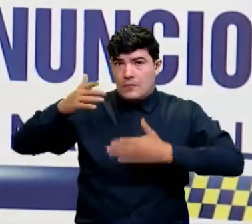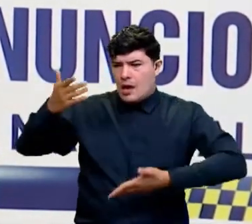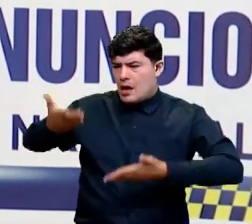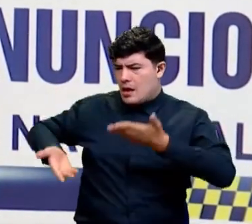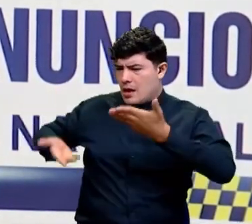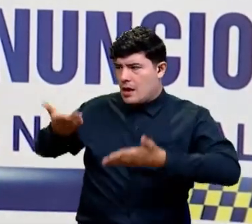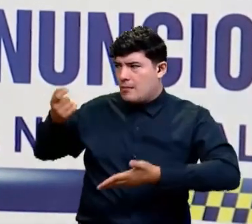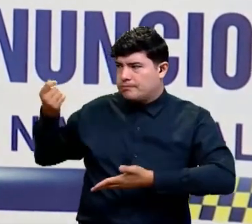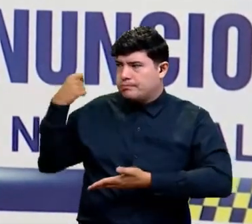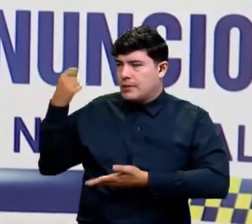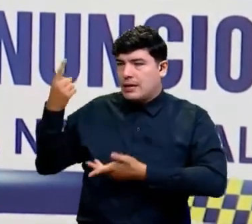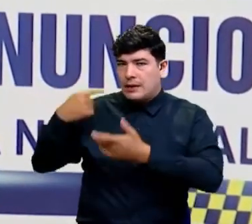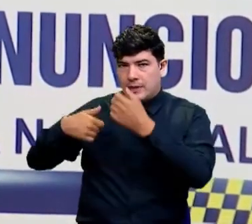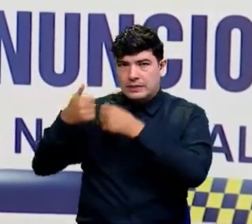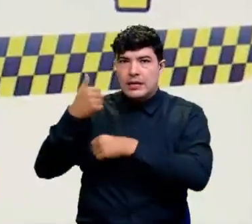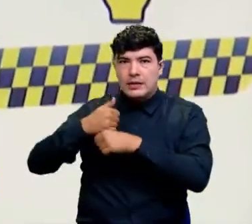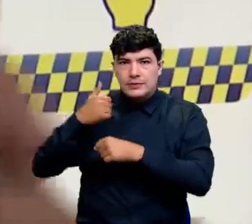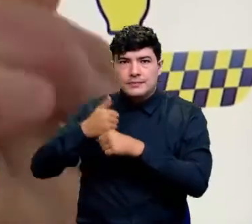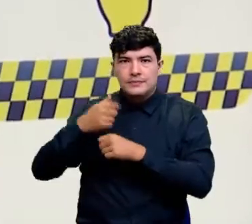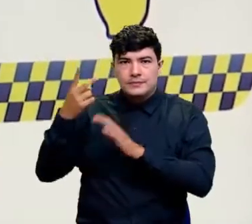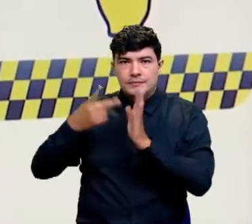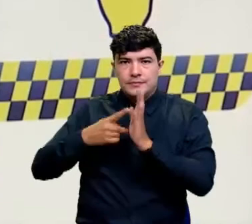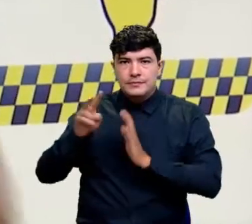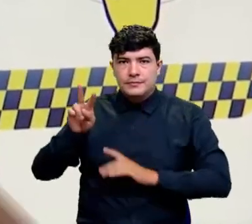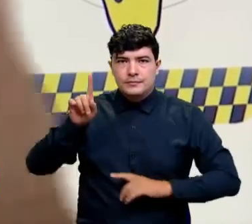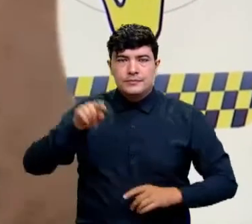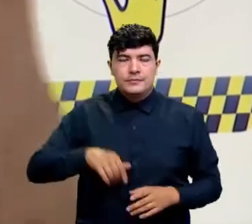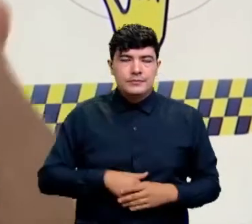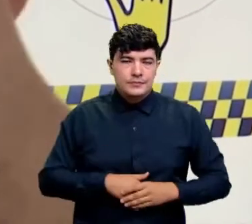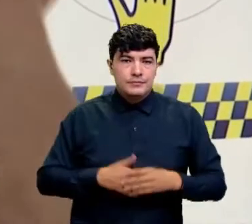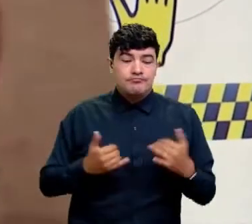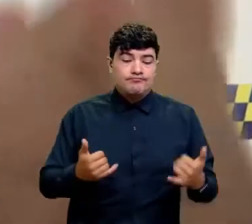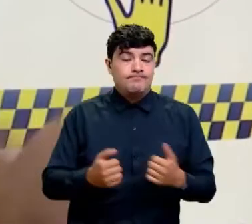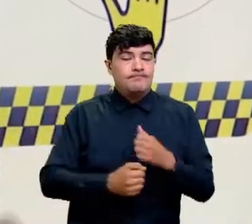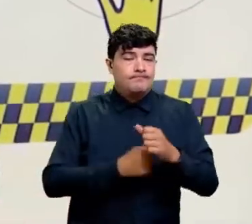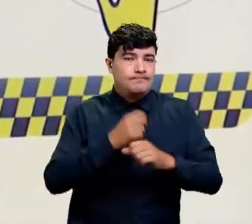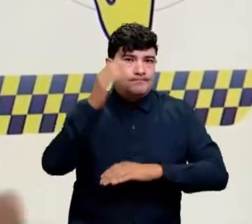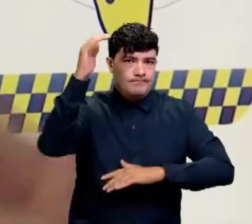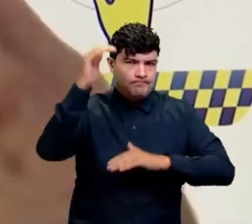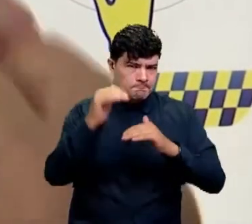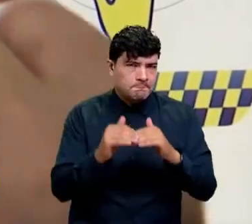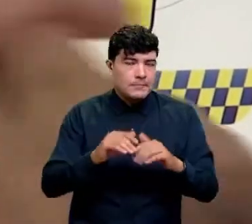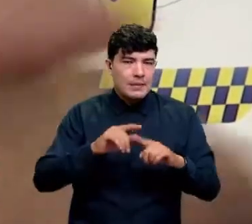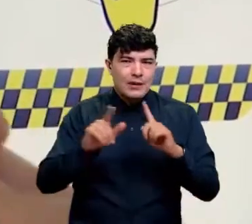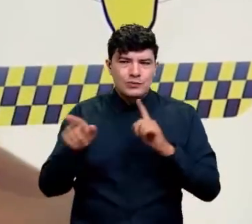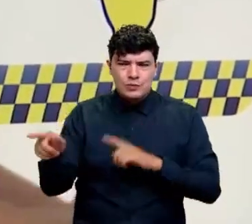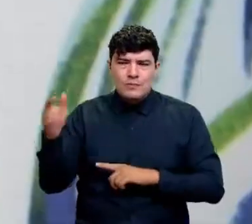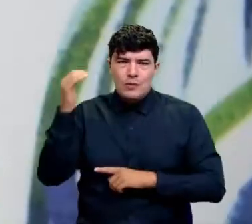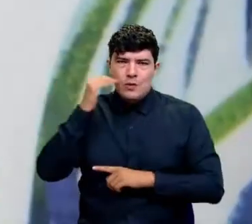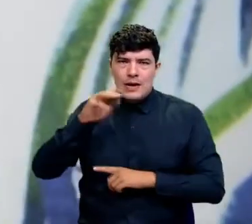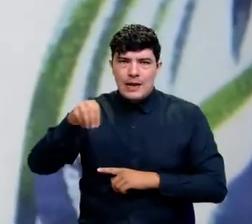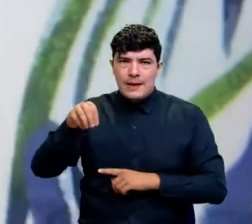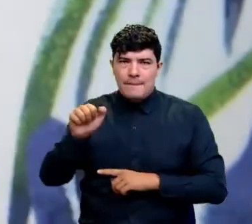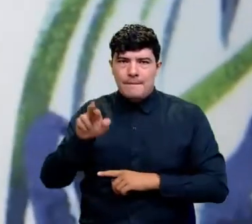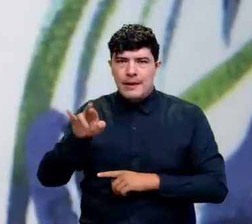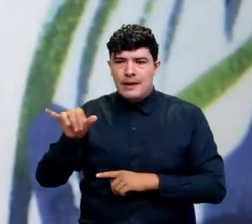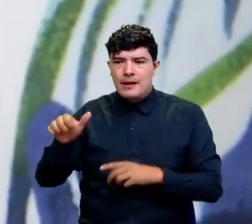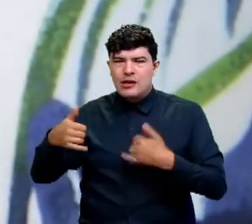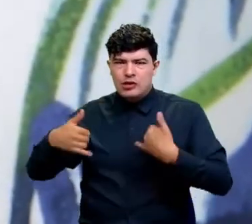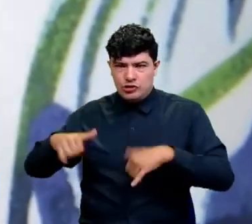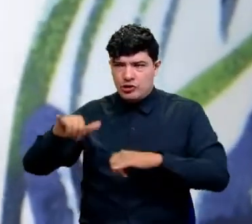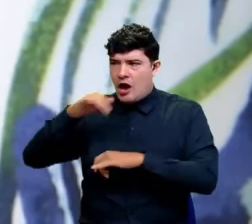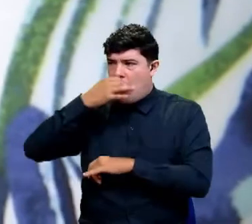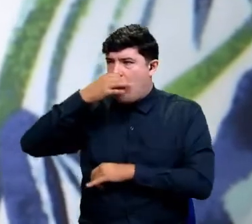año inmediatamente anterior, el 2021. Lo cierto es que María ya interpuso las respectivas denuncias y le pide a